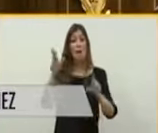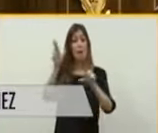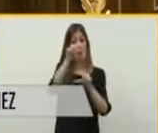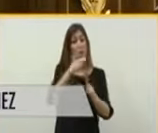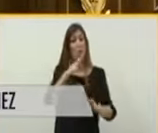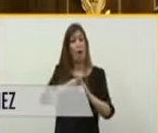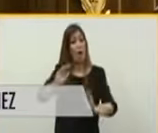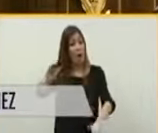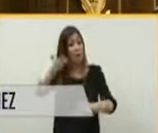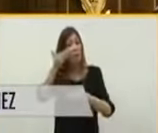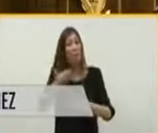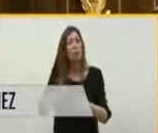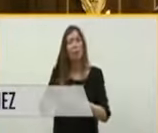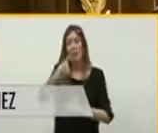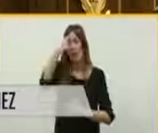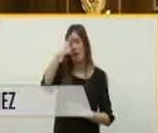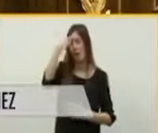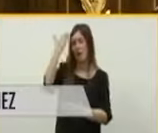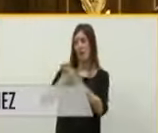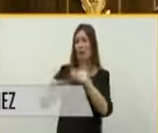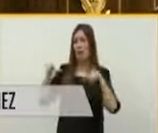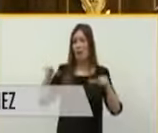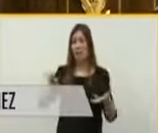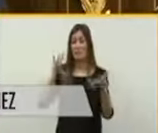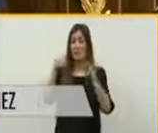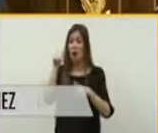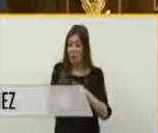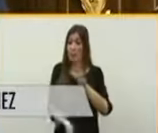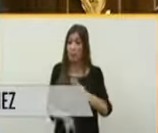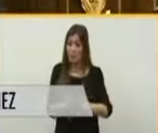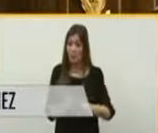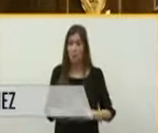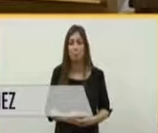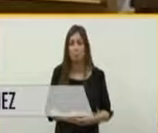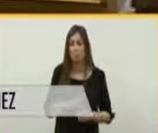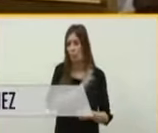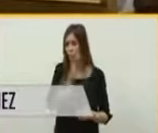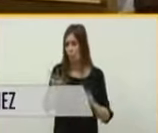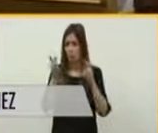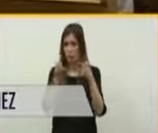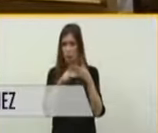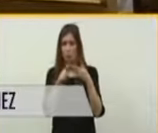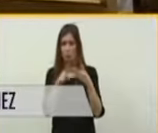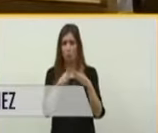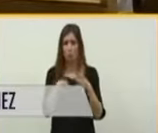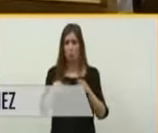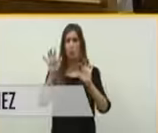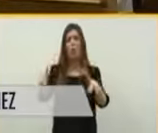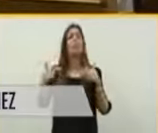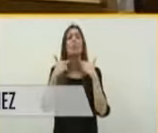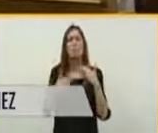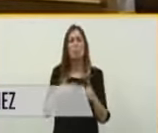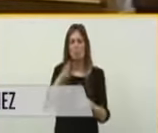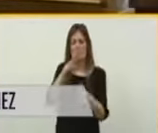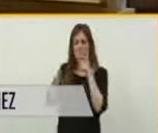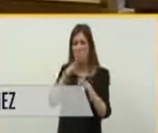ojalá vuelva a esta Cámara, que es donde se forjó. Segunda reflexión. Cuando en el Congreso se agrede, se descalifica, se